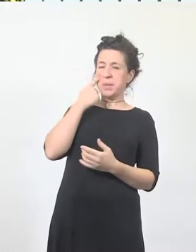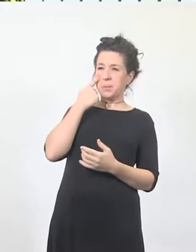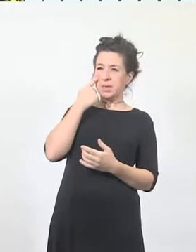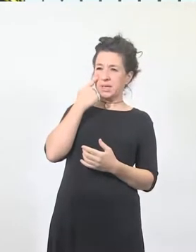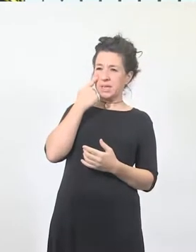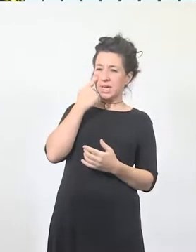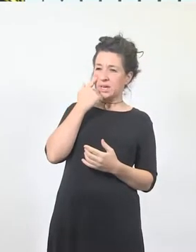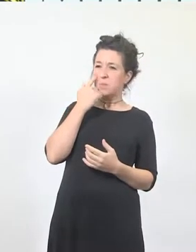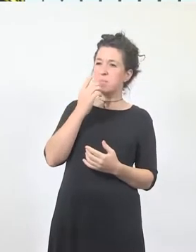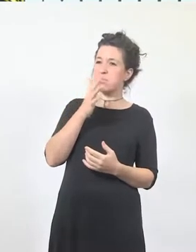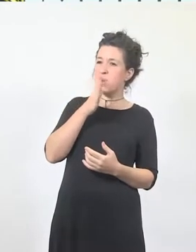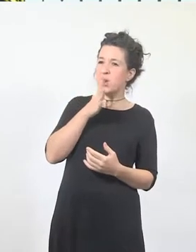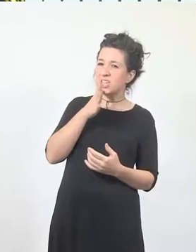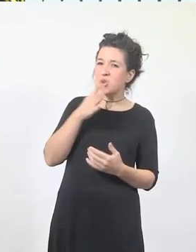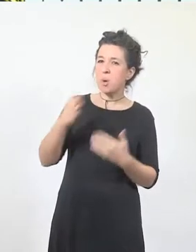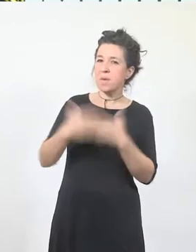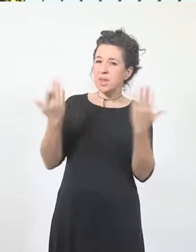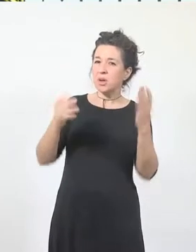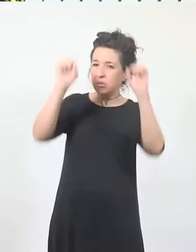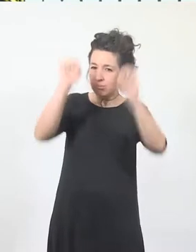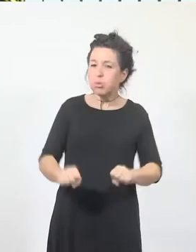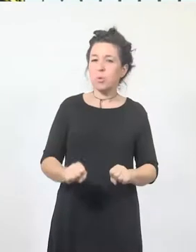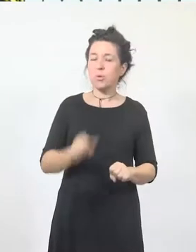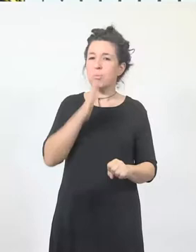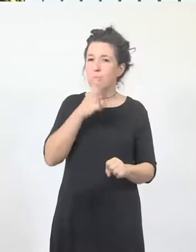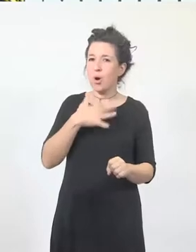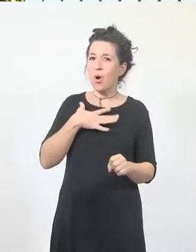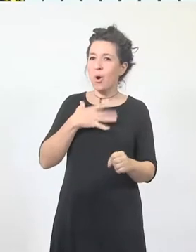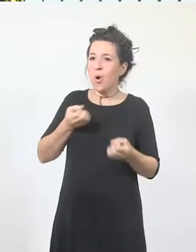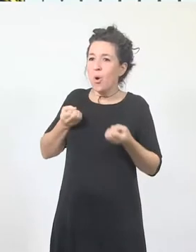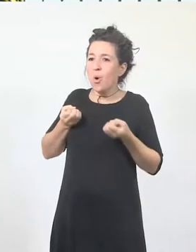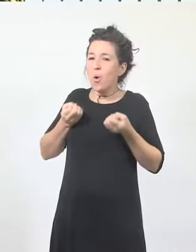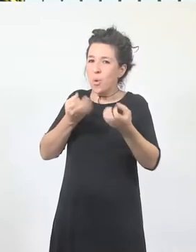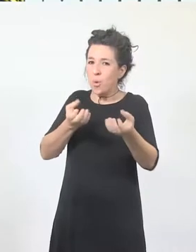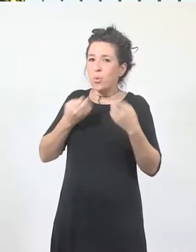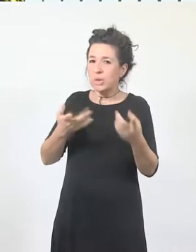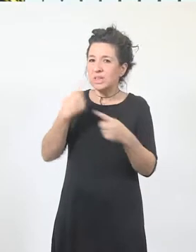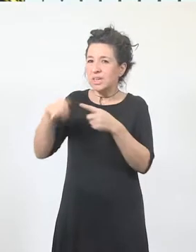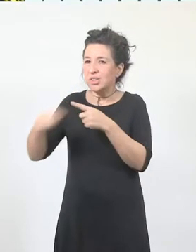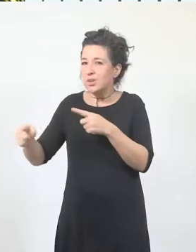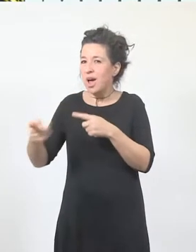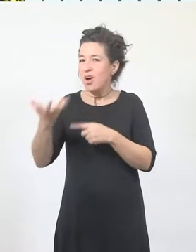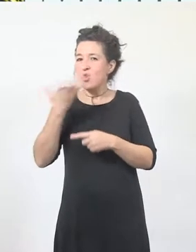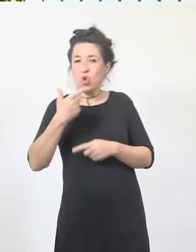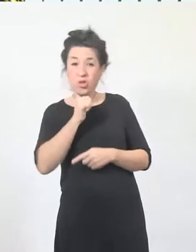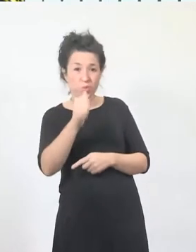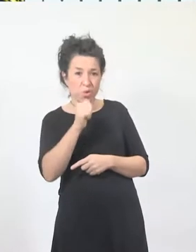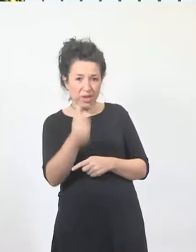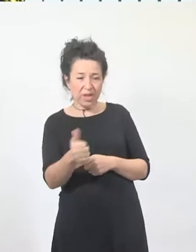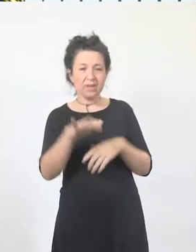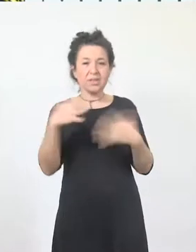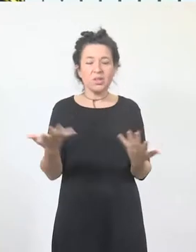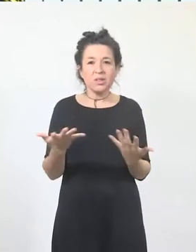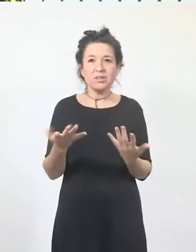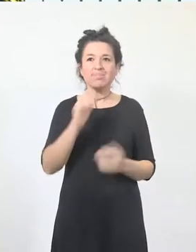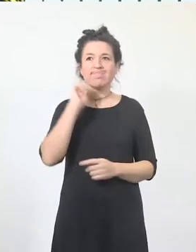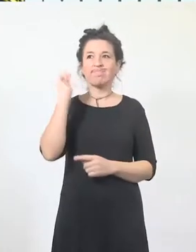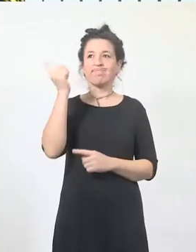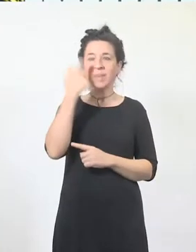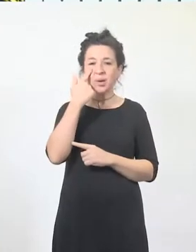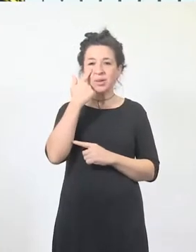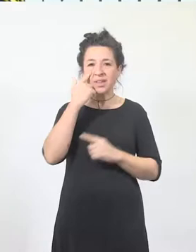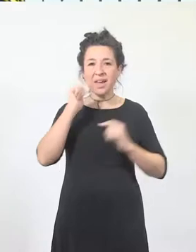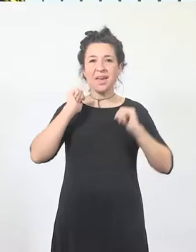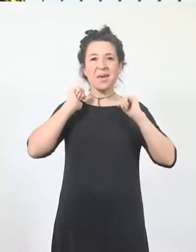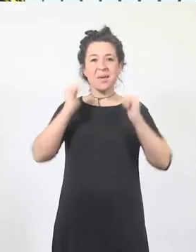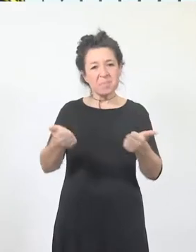los periódicos, por ese motivo, porque se hablan de historias que no se quieren conocer. Y ahí me di cuenta de que empecé a hacer